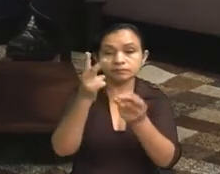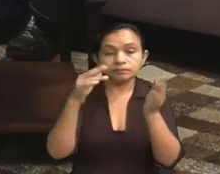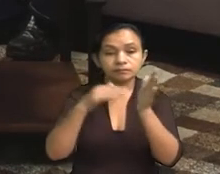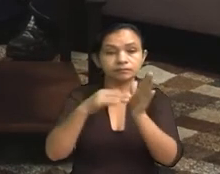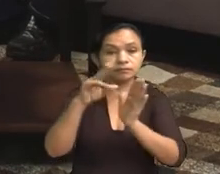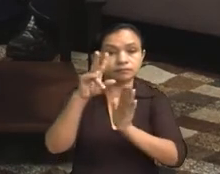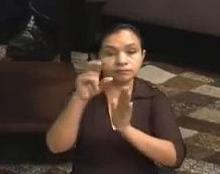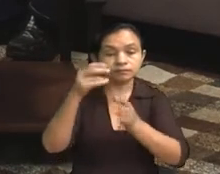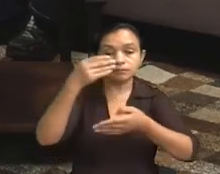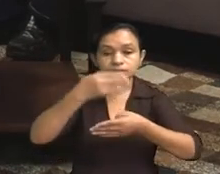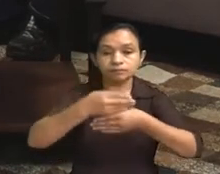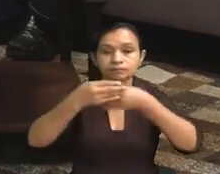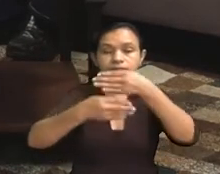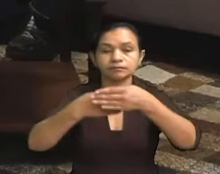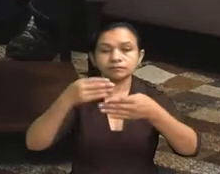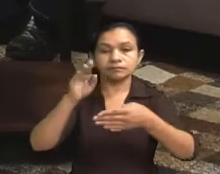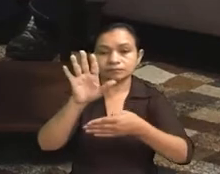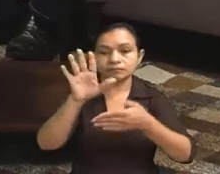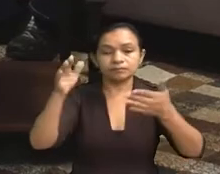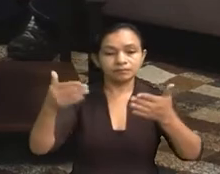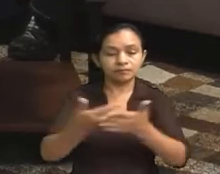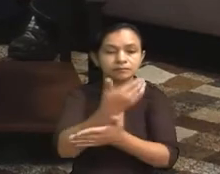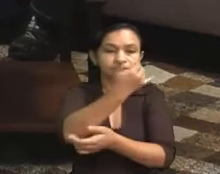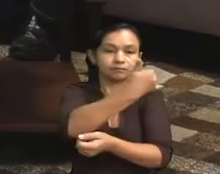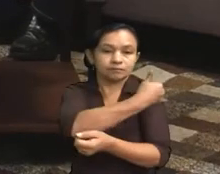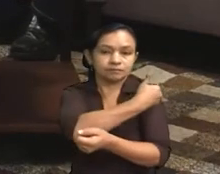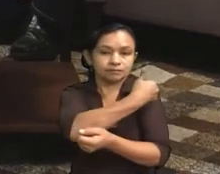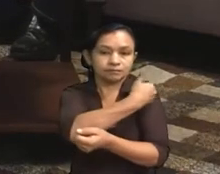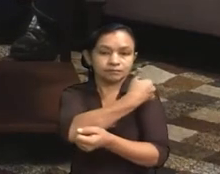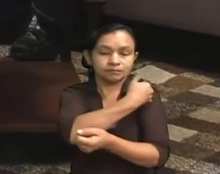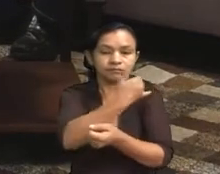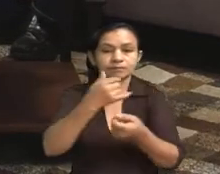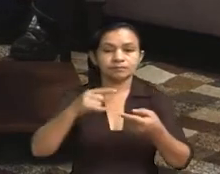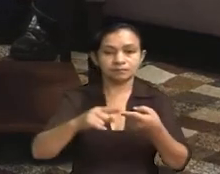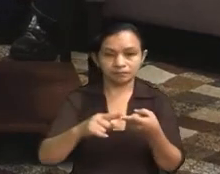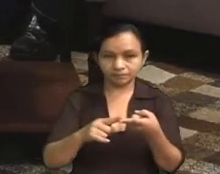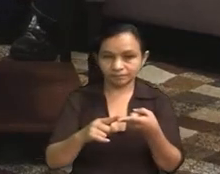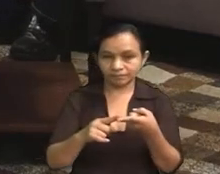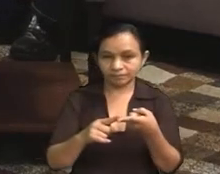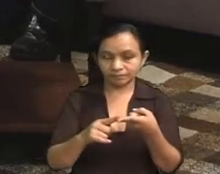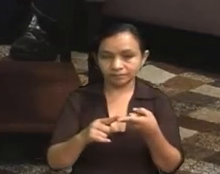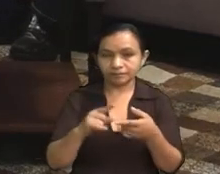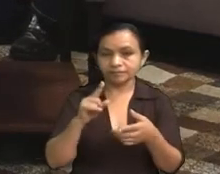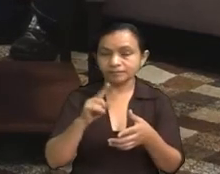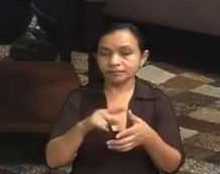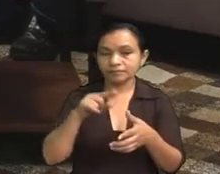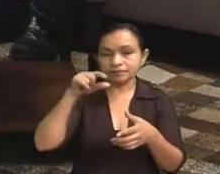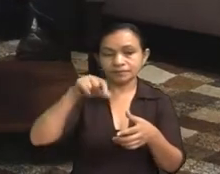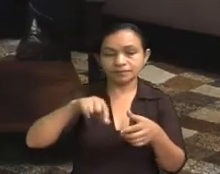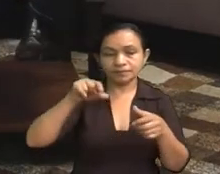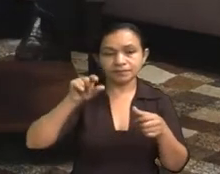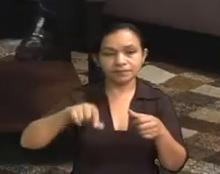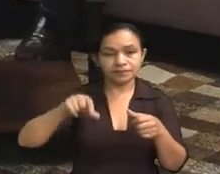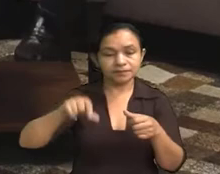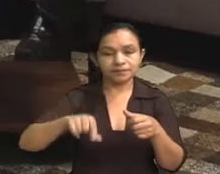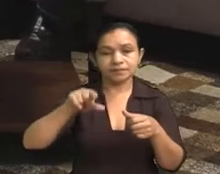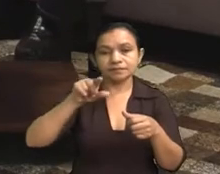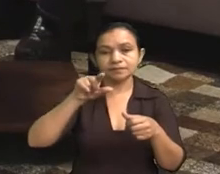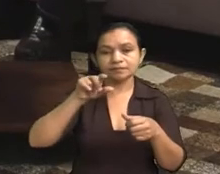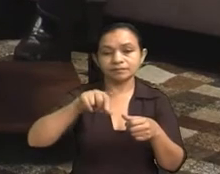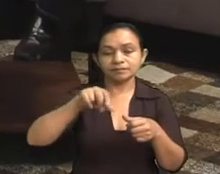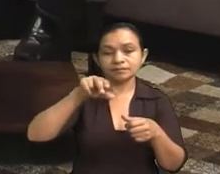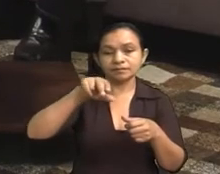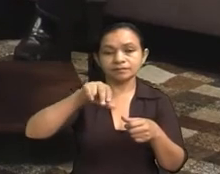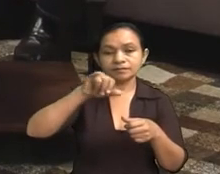la construcción de cinco nuevos hospitales primarios. Te lo voy a decir, son Quilalí. Disculpen que haga